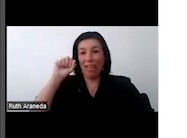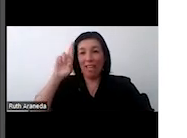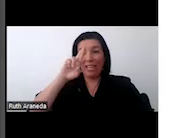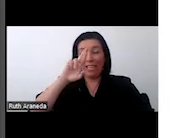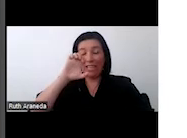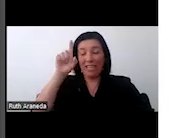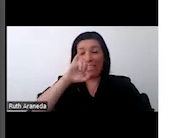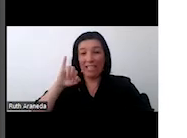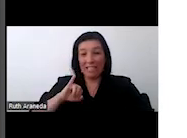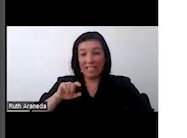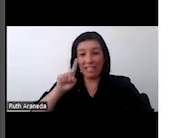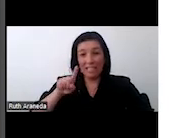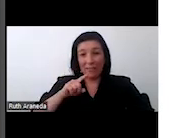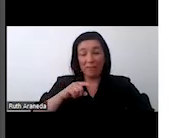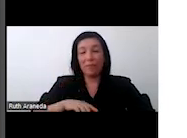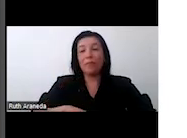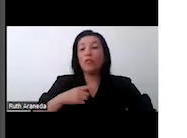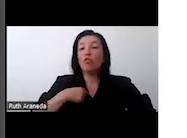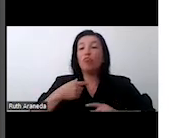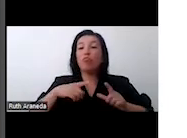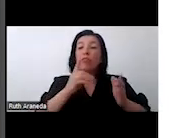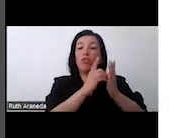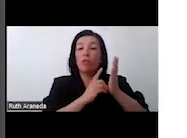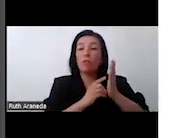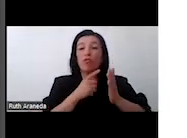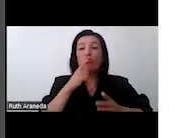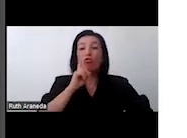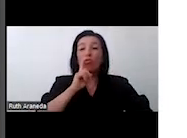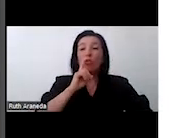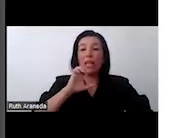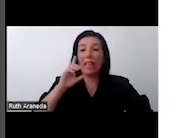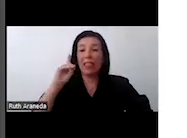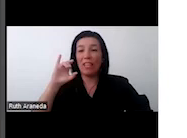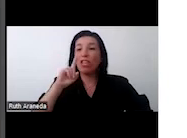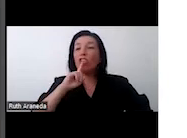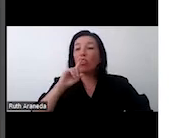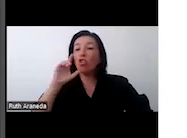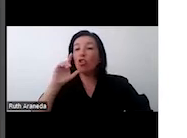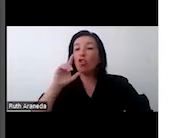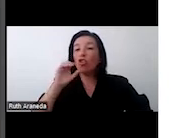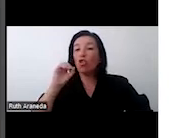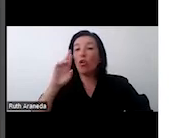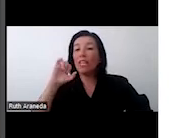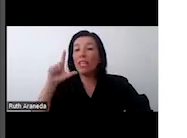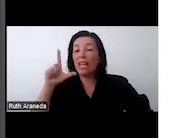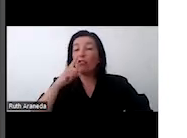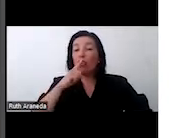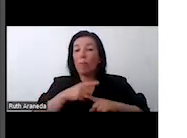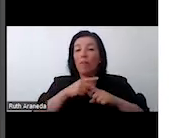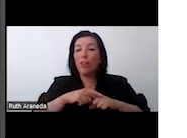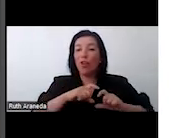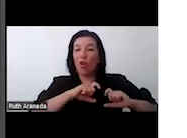profesión y tengo una editorial, una pequeña editorial llamada Corazón de Hueso. Eh,